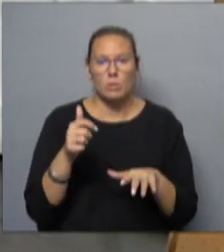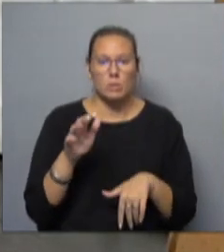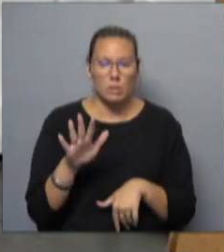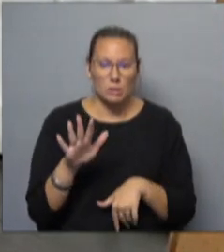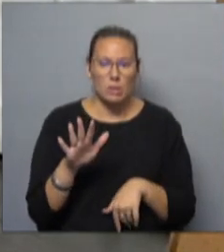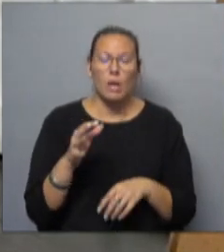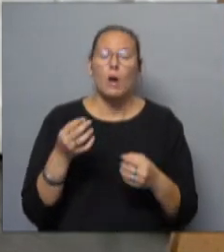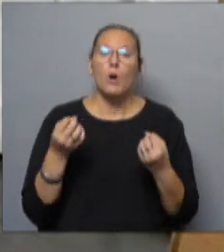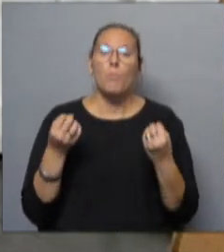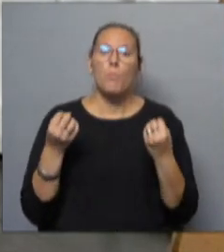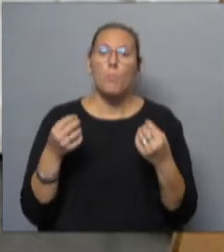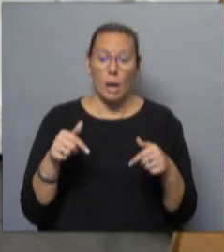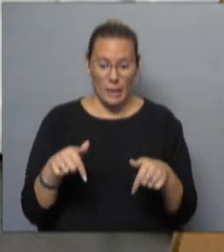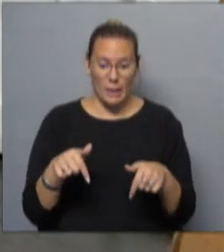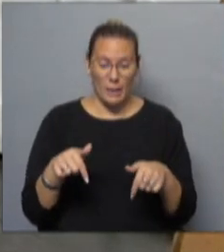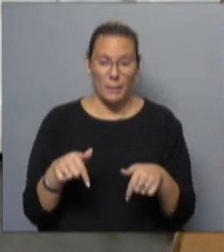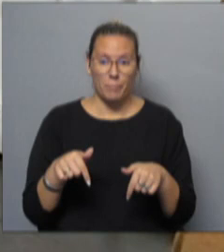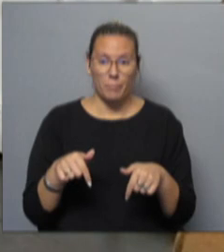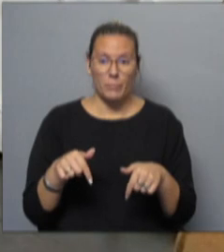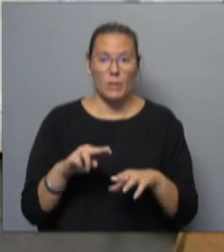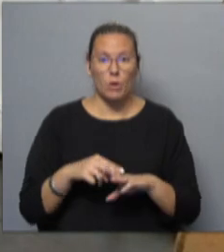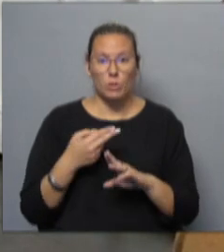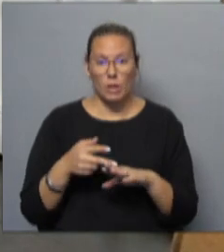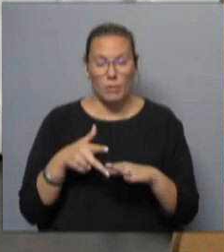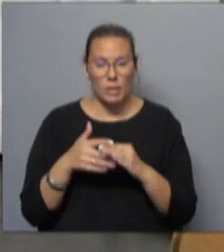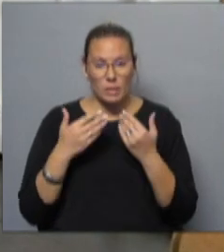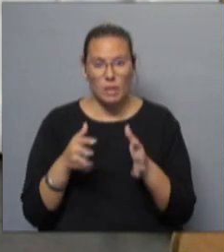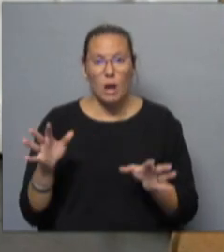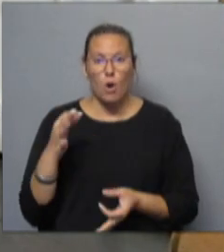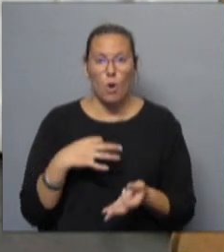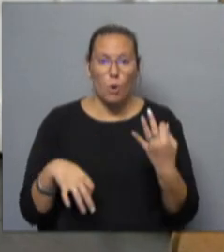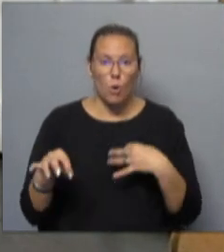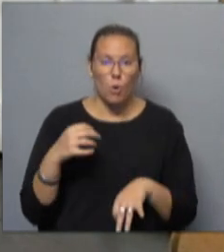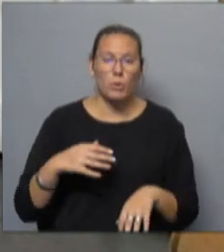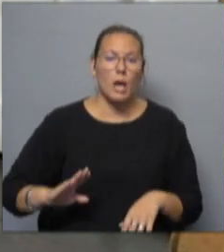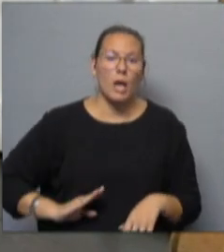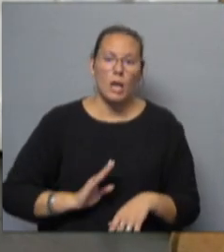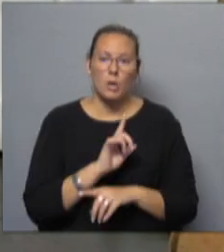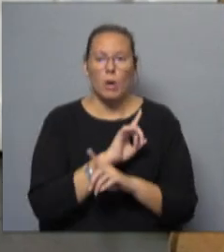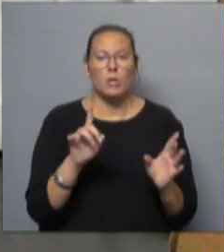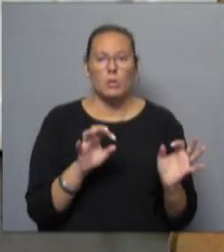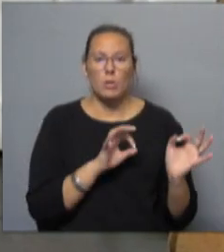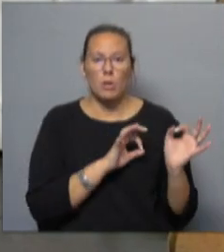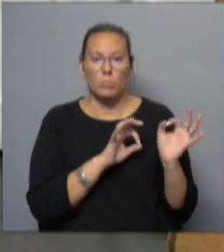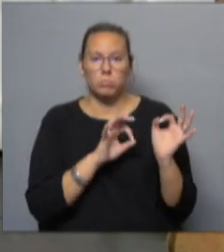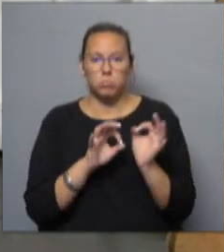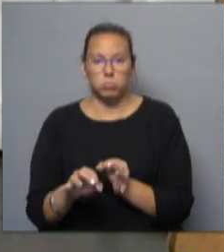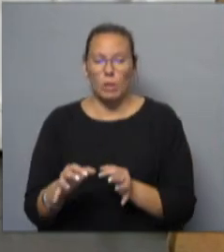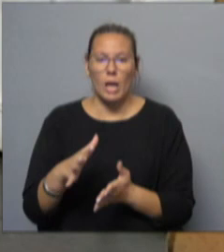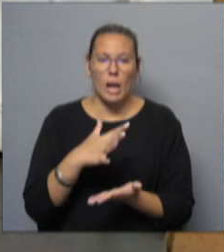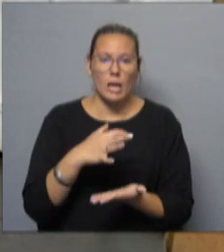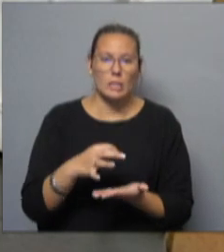porque aquí se va a reestrenar la obra de los héroes que no aterrizan en las islas de los